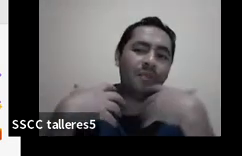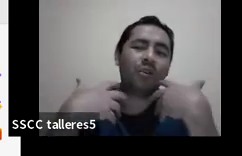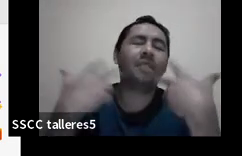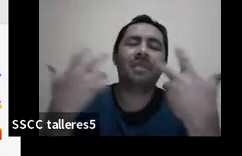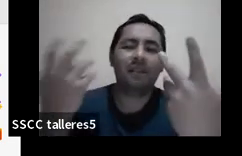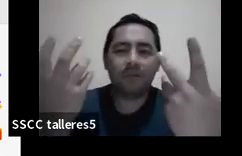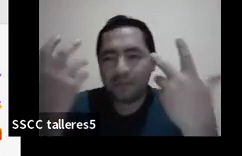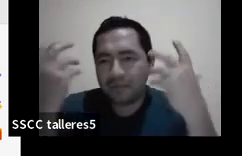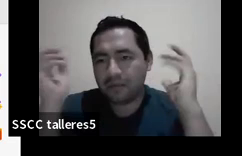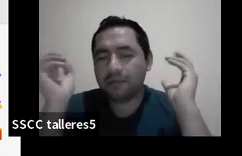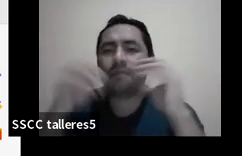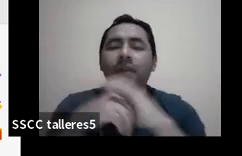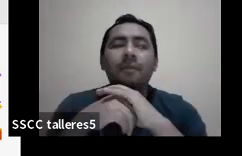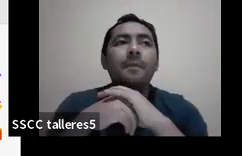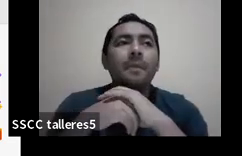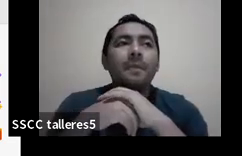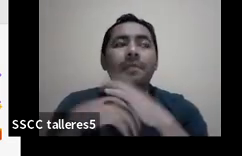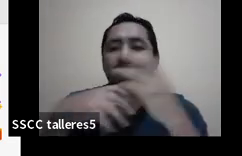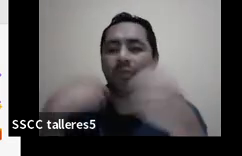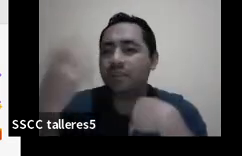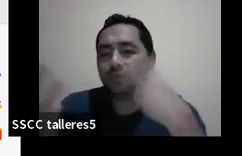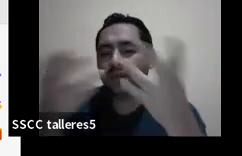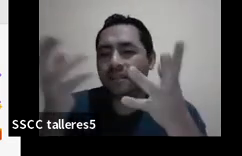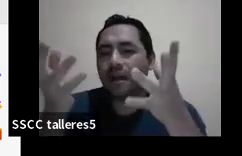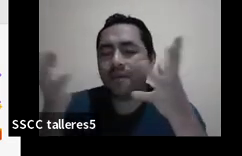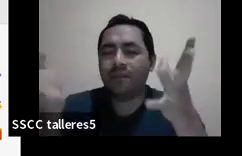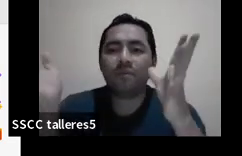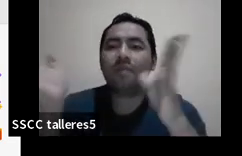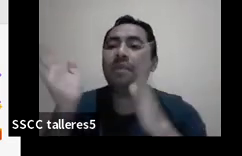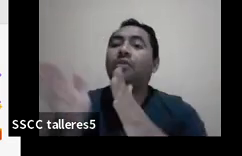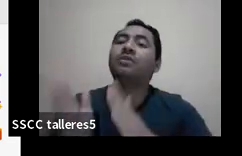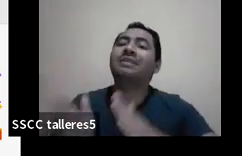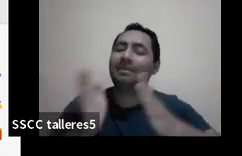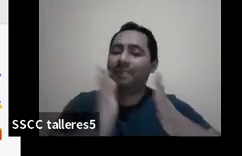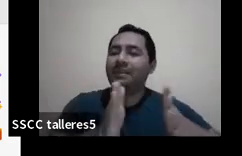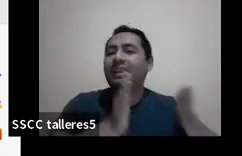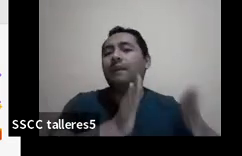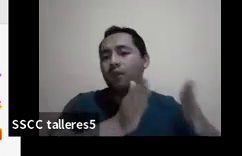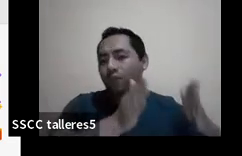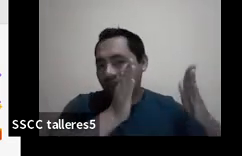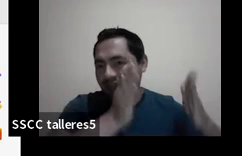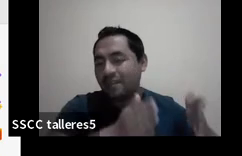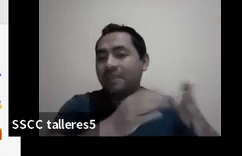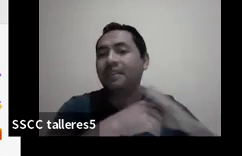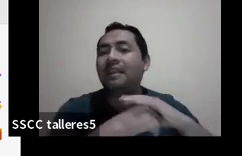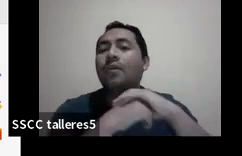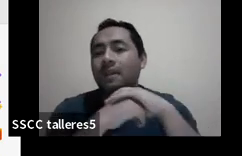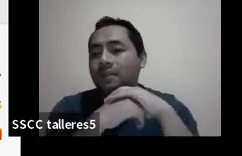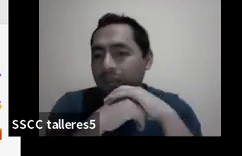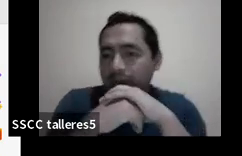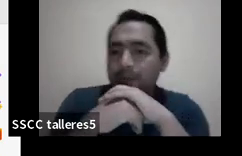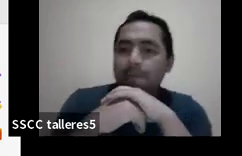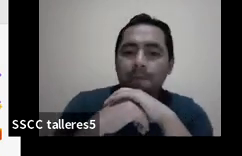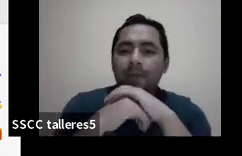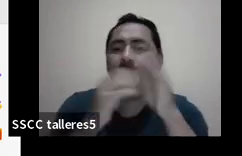No tiene el por qué aprender lengua de señas, ¿ya? Él puede dictar su clase hablando normal, pero siempre tiene que haber un intérprete de lengua